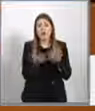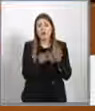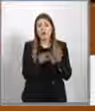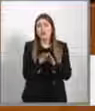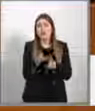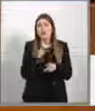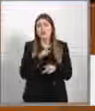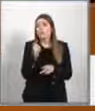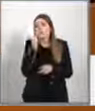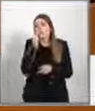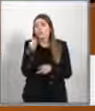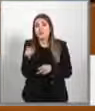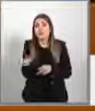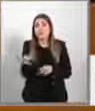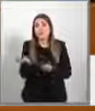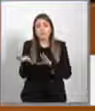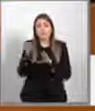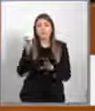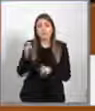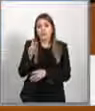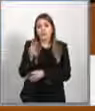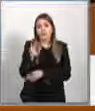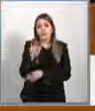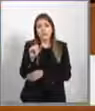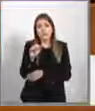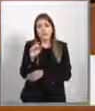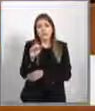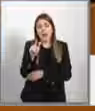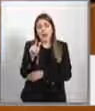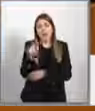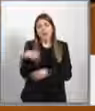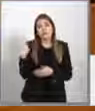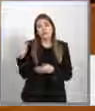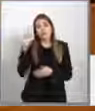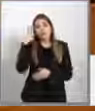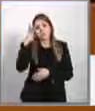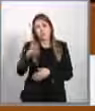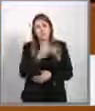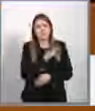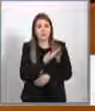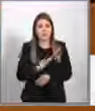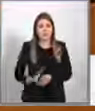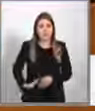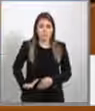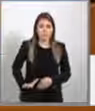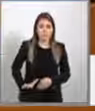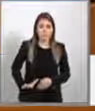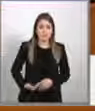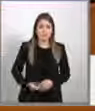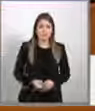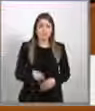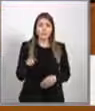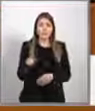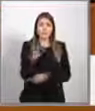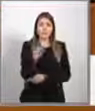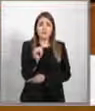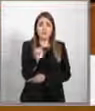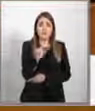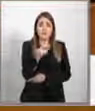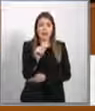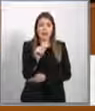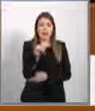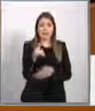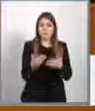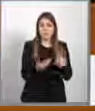fiscal respecto del futuro presidente. La fiscalía que proponen afecta también a